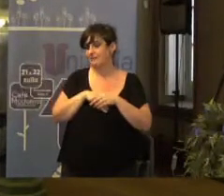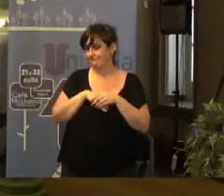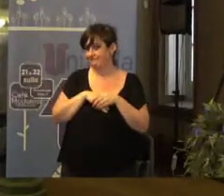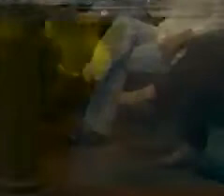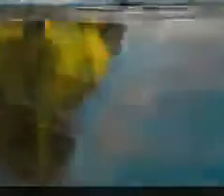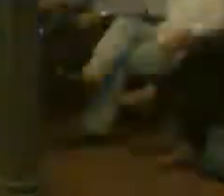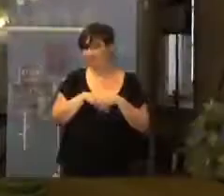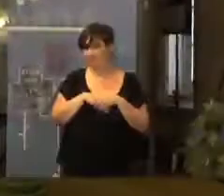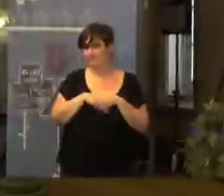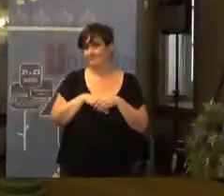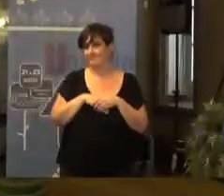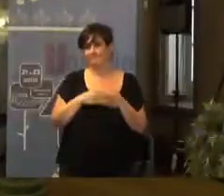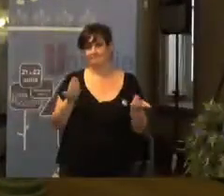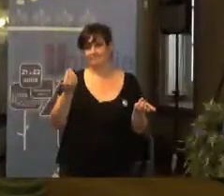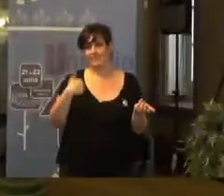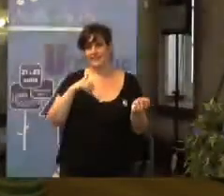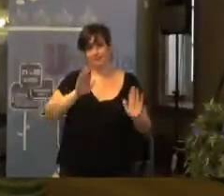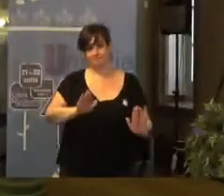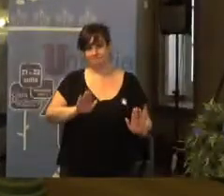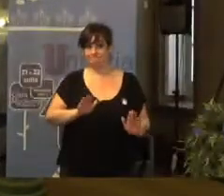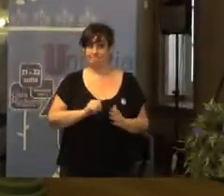e moderará a Sara Torreiro, así que quedade por aquí.